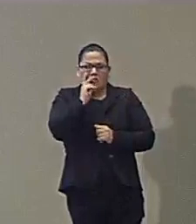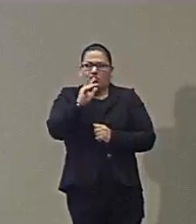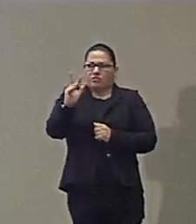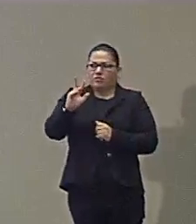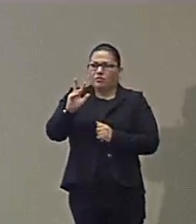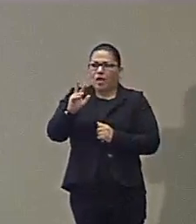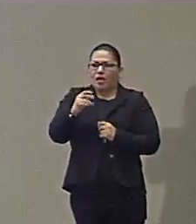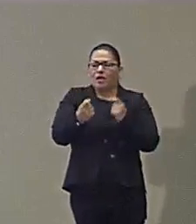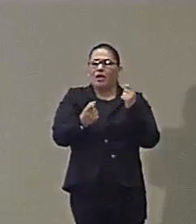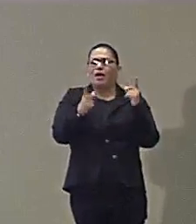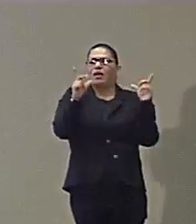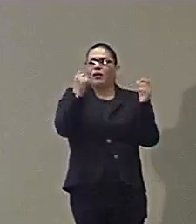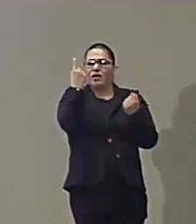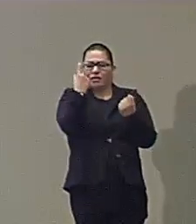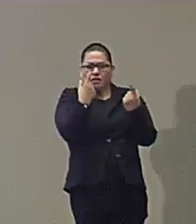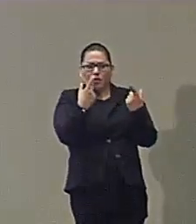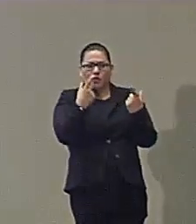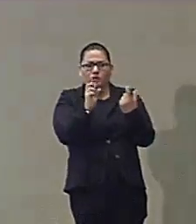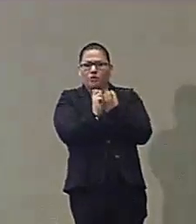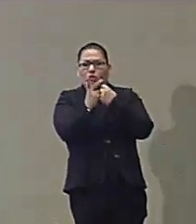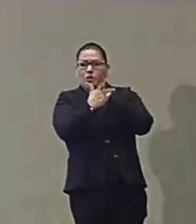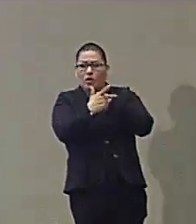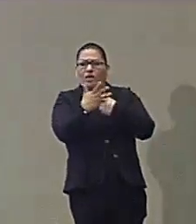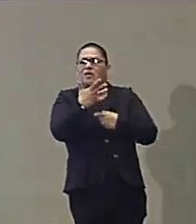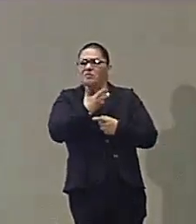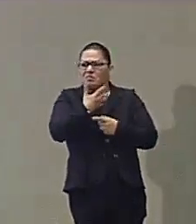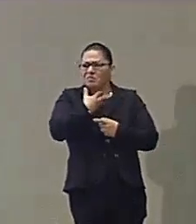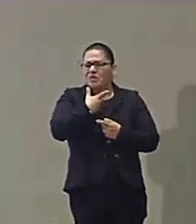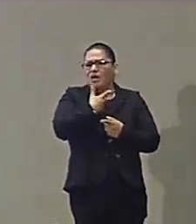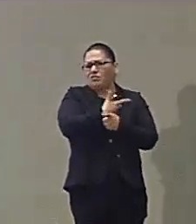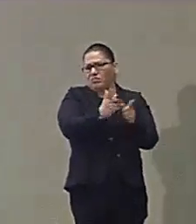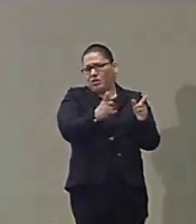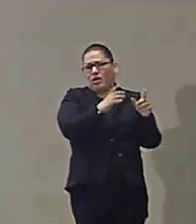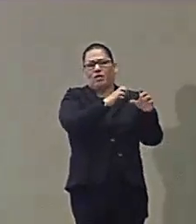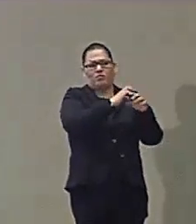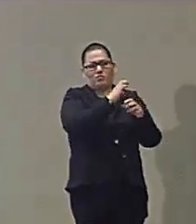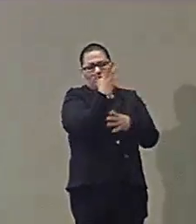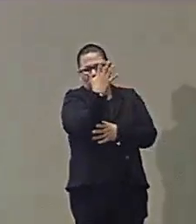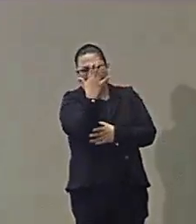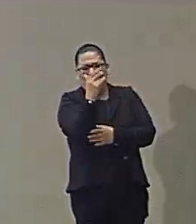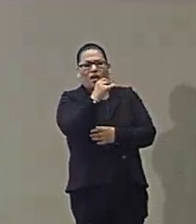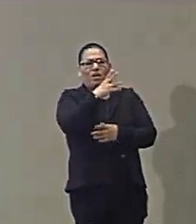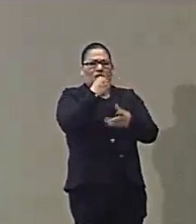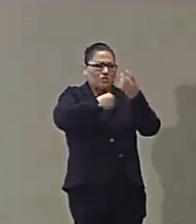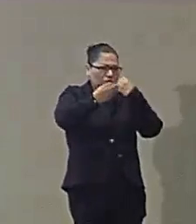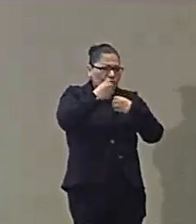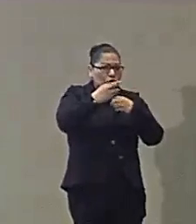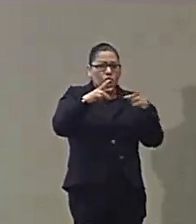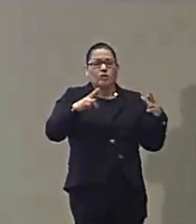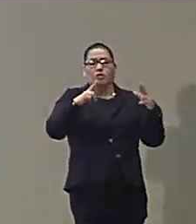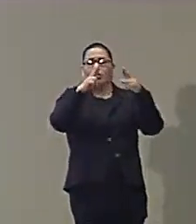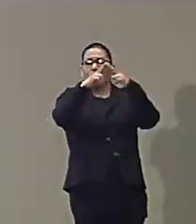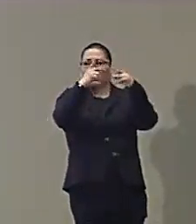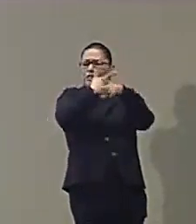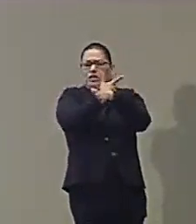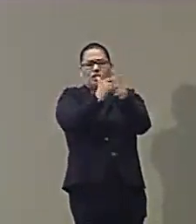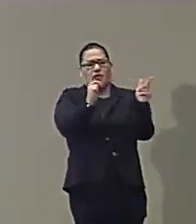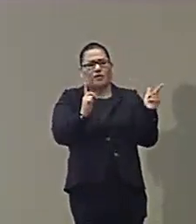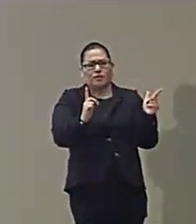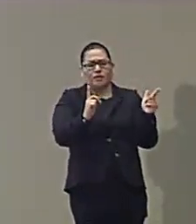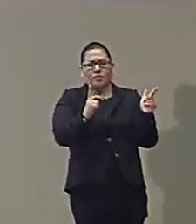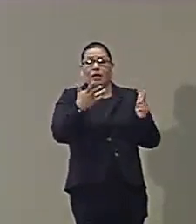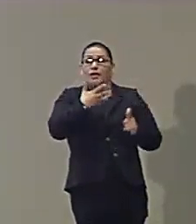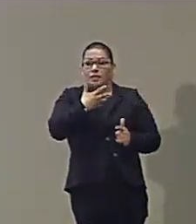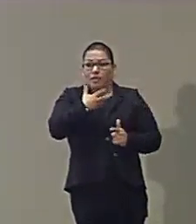países en el mundo tienen la diversidad medioambiental cultural gastronómica y religiosa como la que